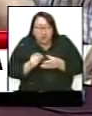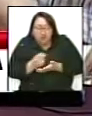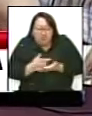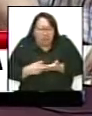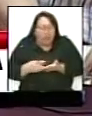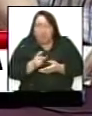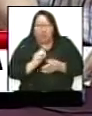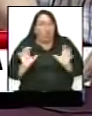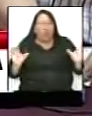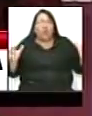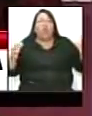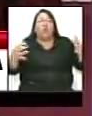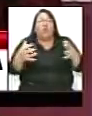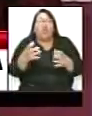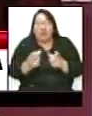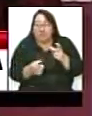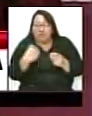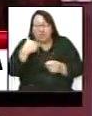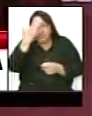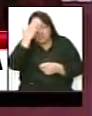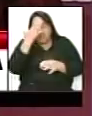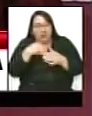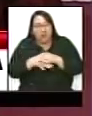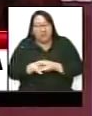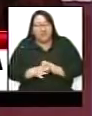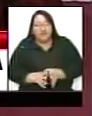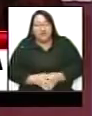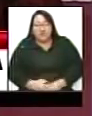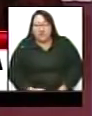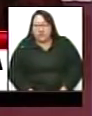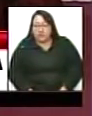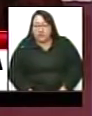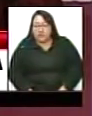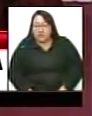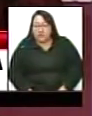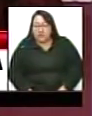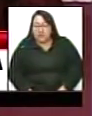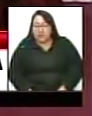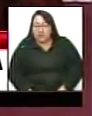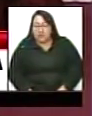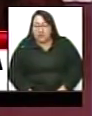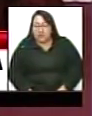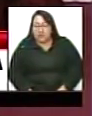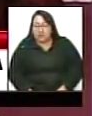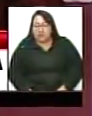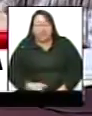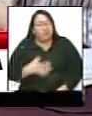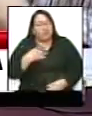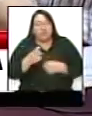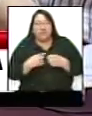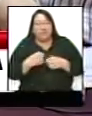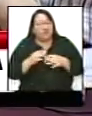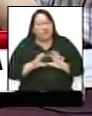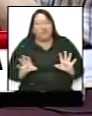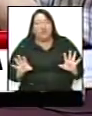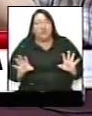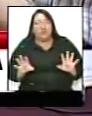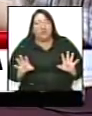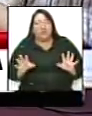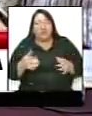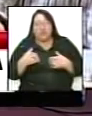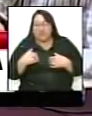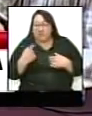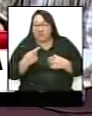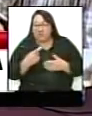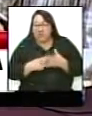ser el conjunto de la gente la que está en el... Yo de esto me declaro absolutamente lego,